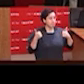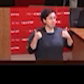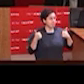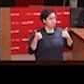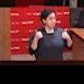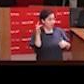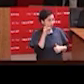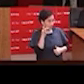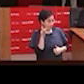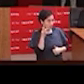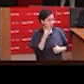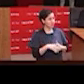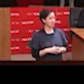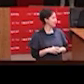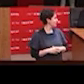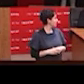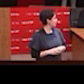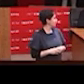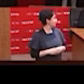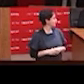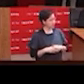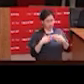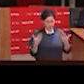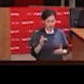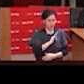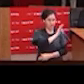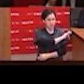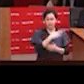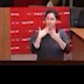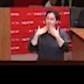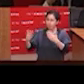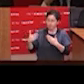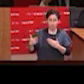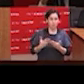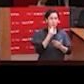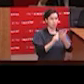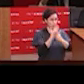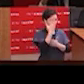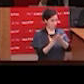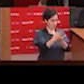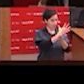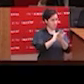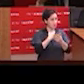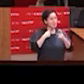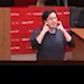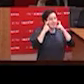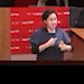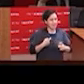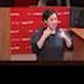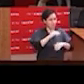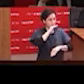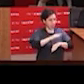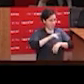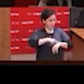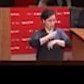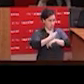bueno empiezo yo bueno Muchas gracias Daniel Muy buenos días a todos intentaremos cumplir con con el horario 5